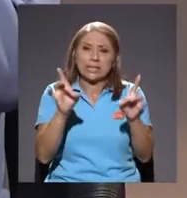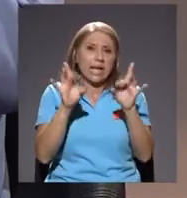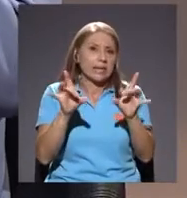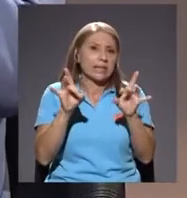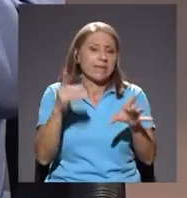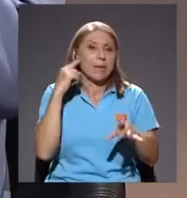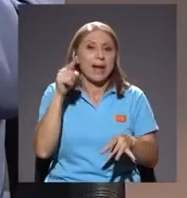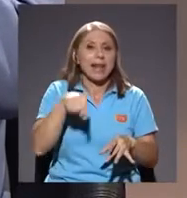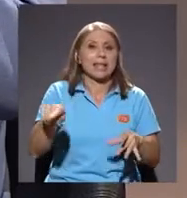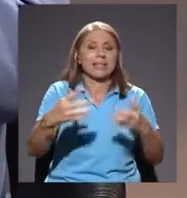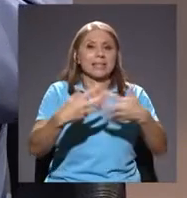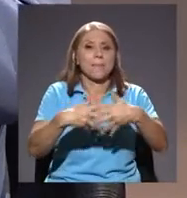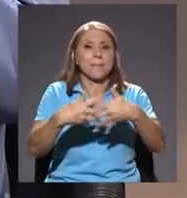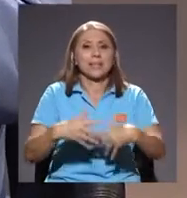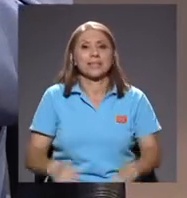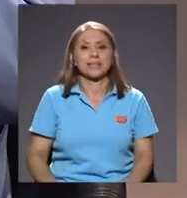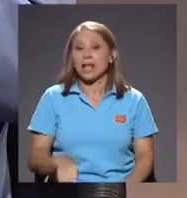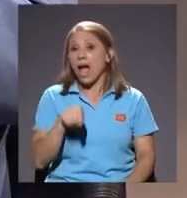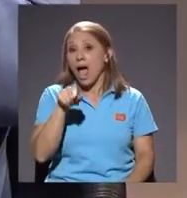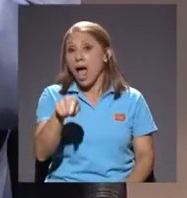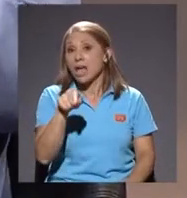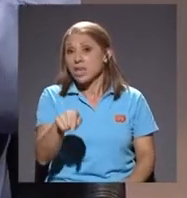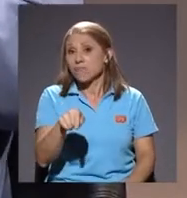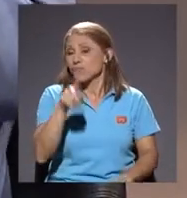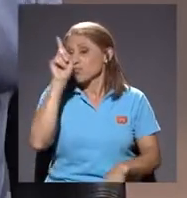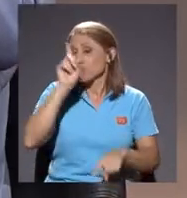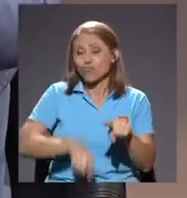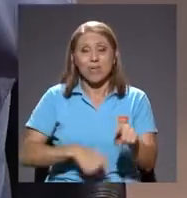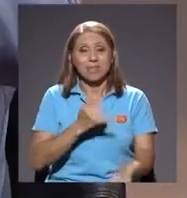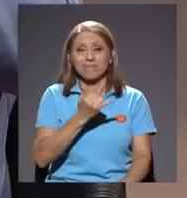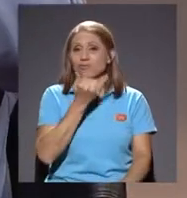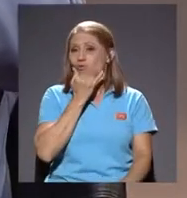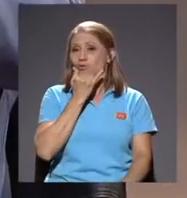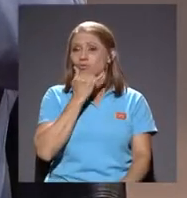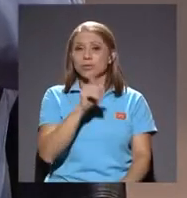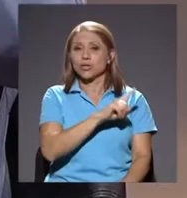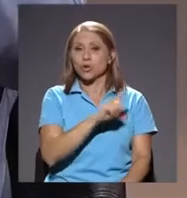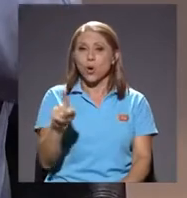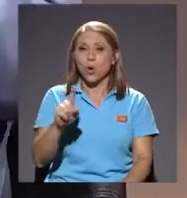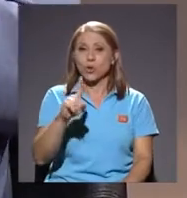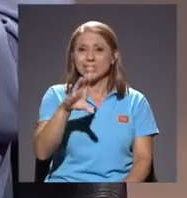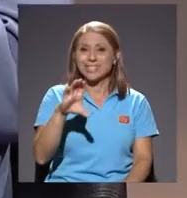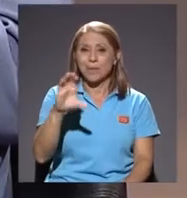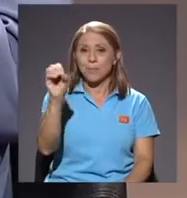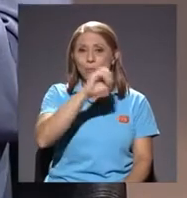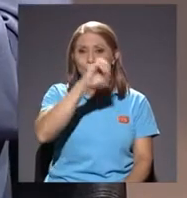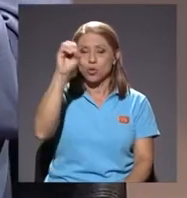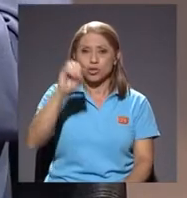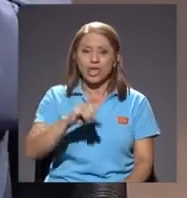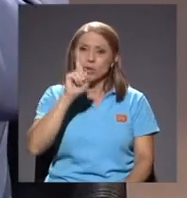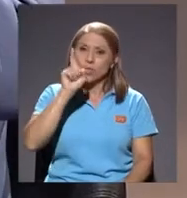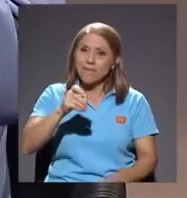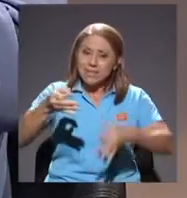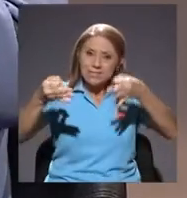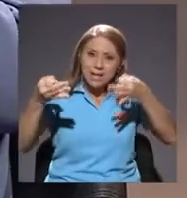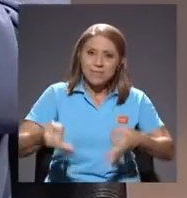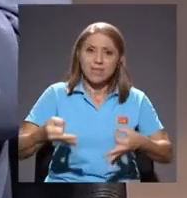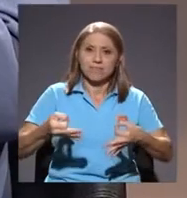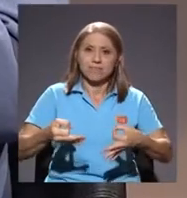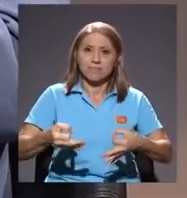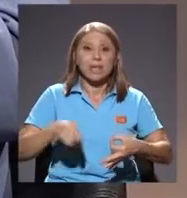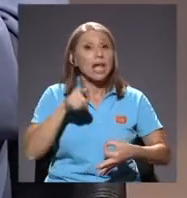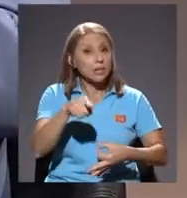no porcentajes de error margen no es 100 el producto tiene que estar bien y eso cuesta